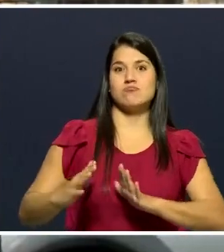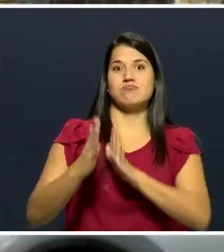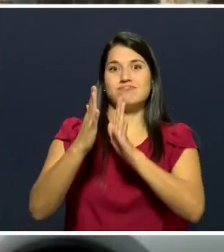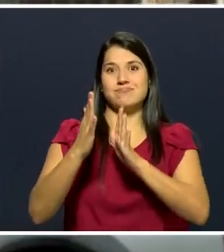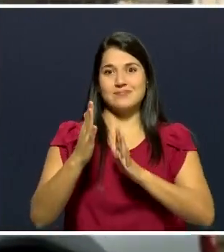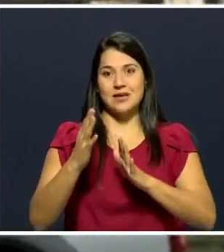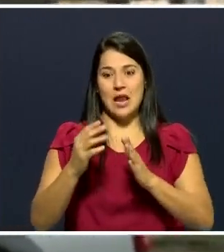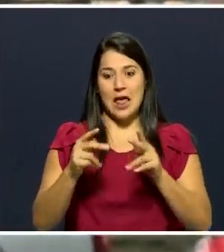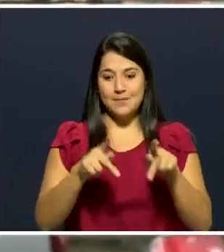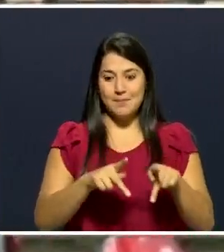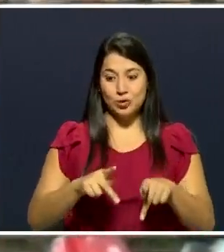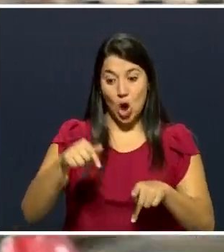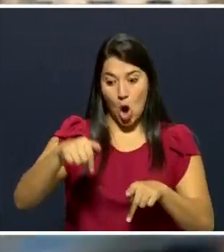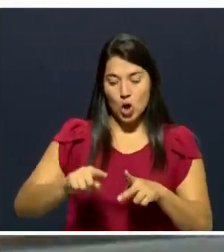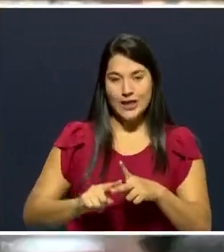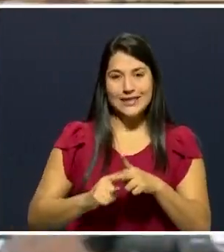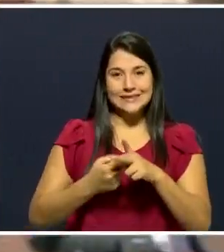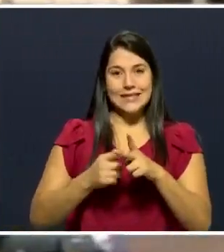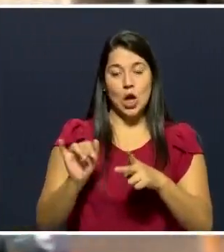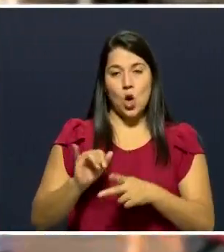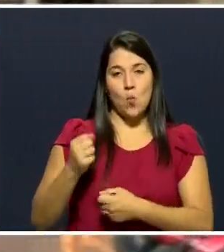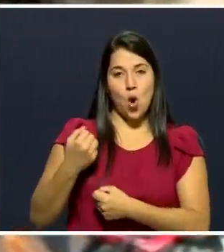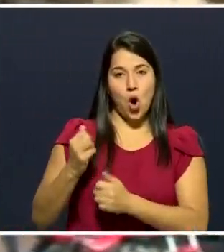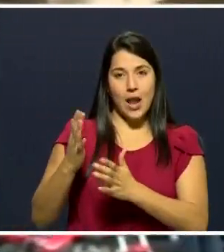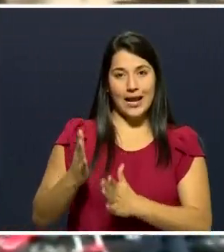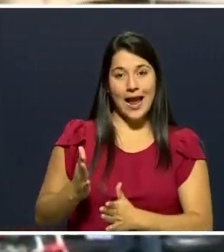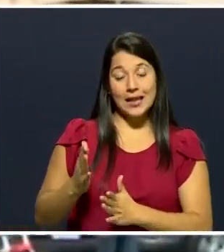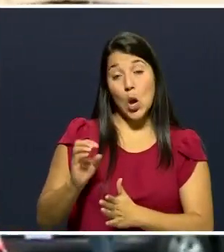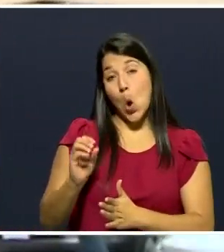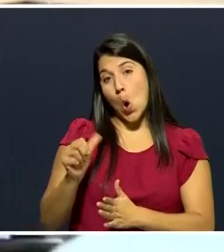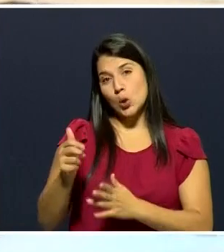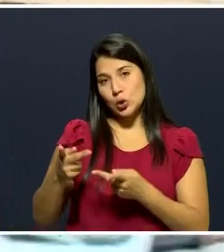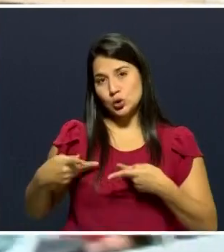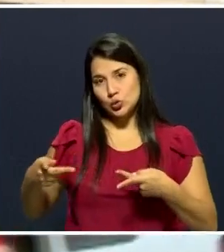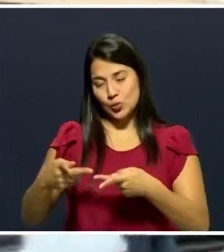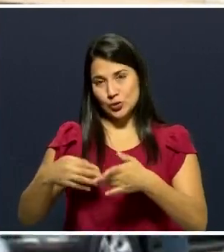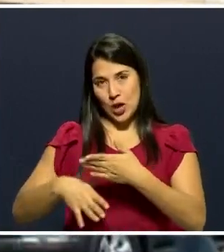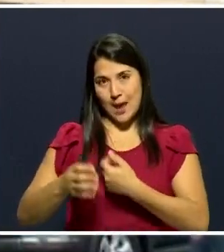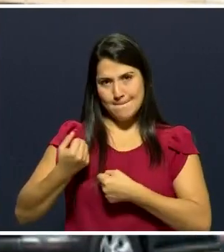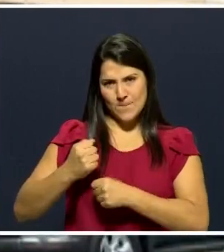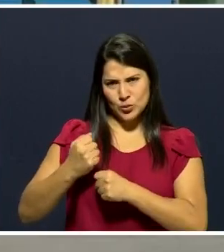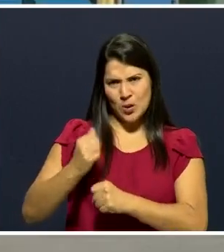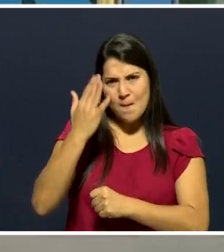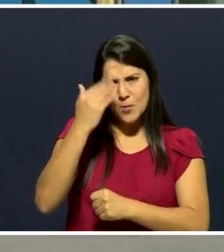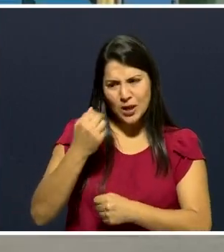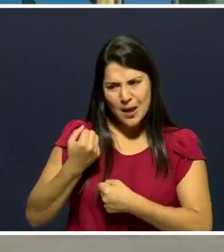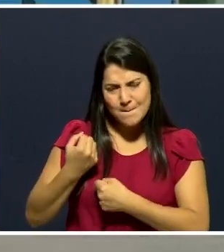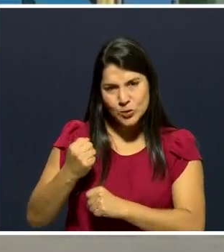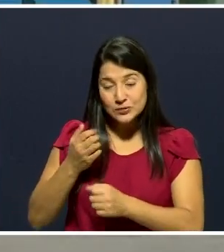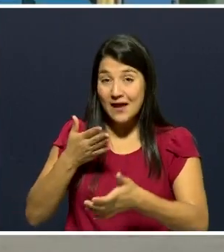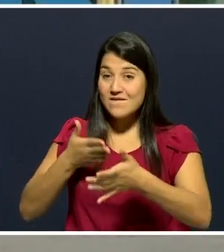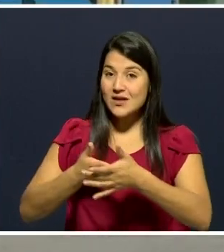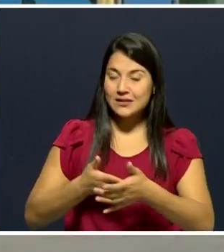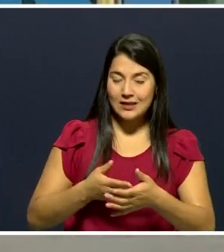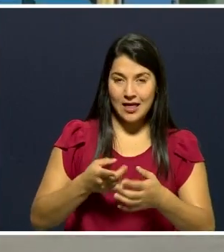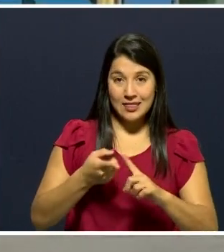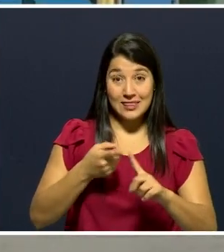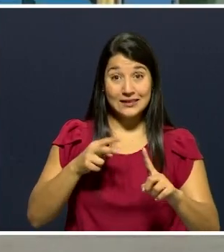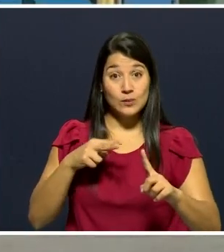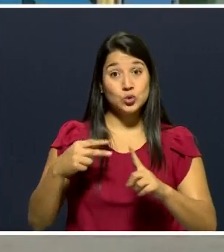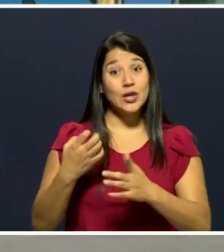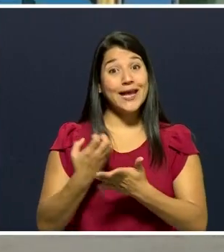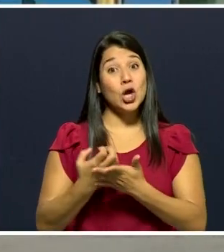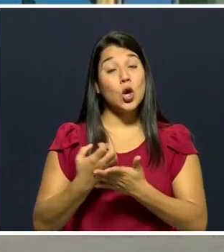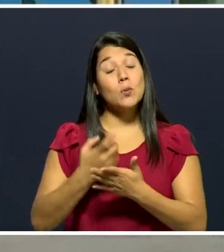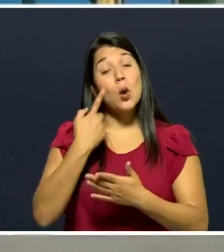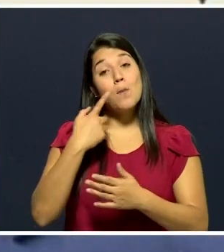quienes asumen hoy las municipalidades, las cuales se han visto sumamente golpeadas en materia económica a raíz de esta pandemia. Creo que más que lo que